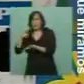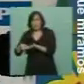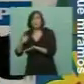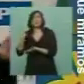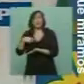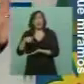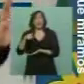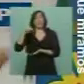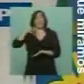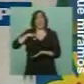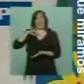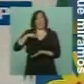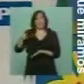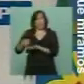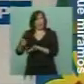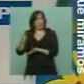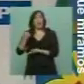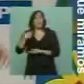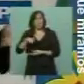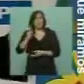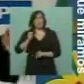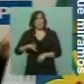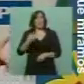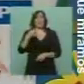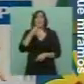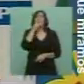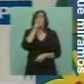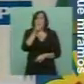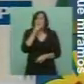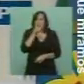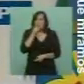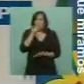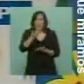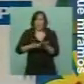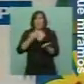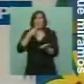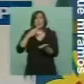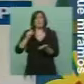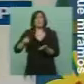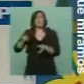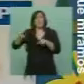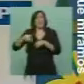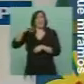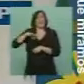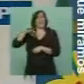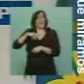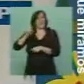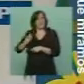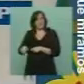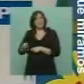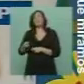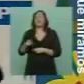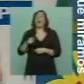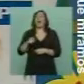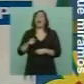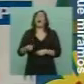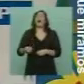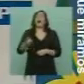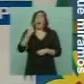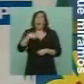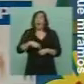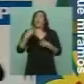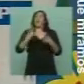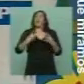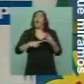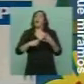impuestos ganancias me refiero el cuarto poder por lo menos debiera publicar De qué